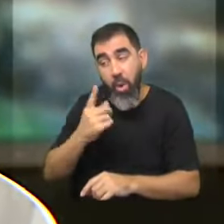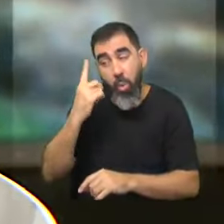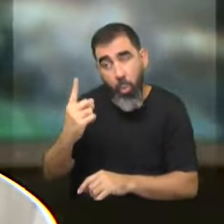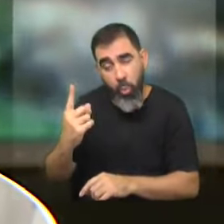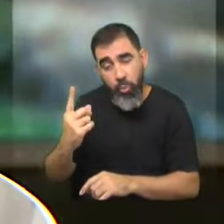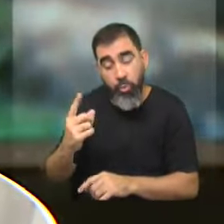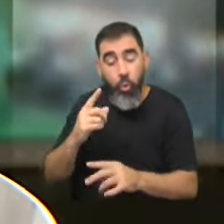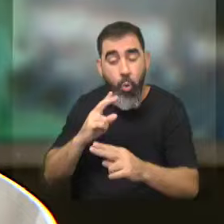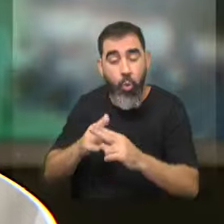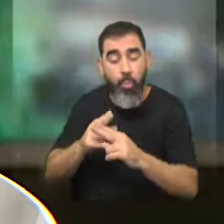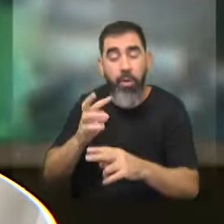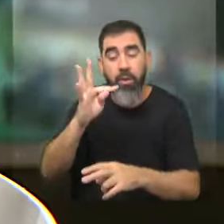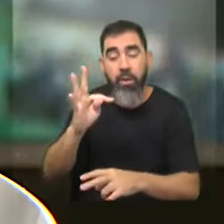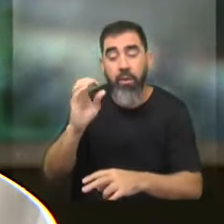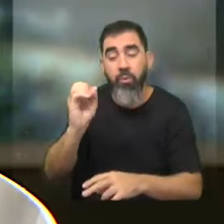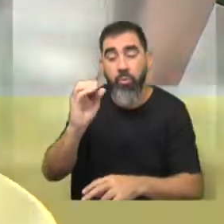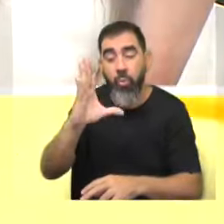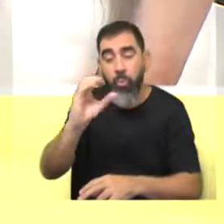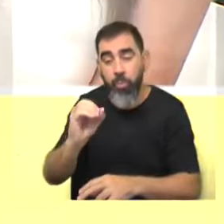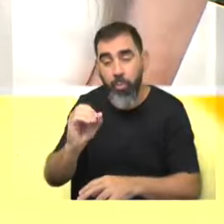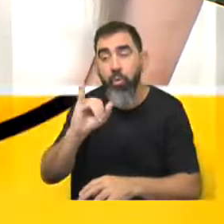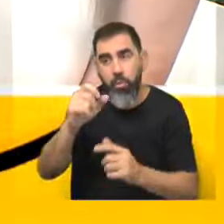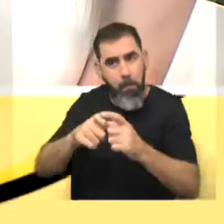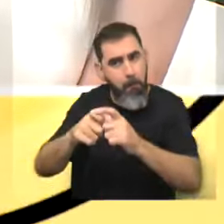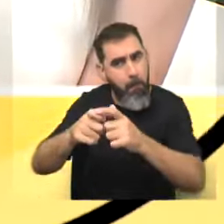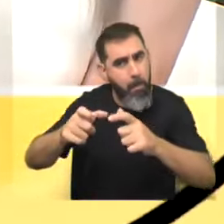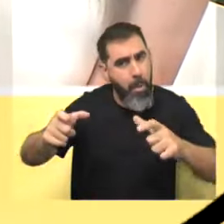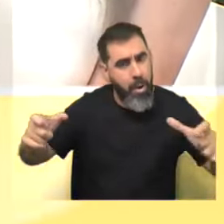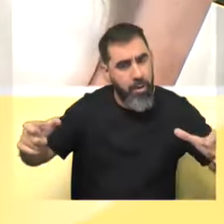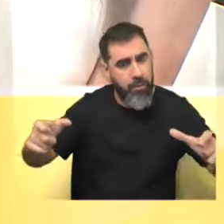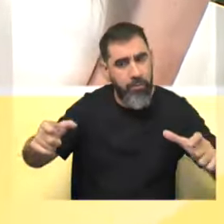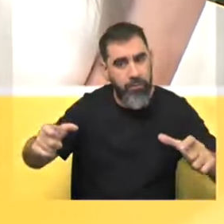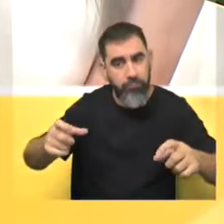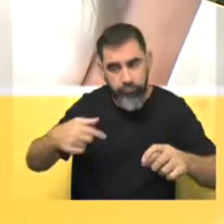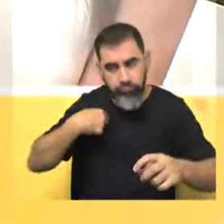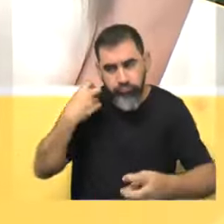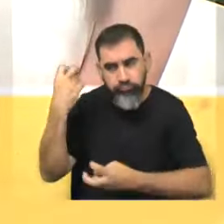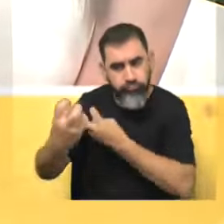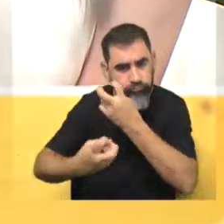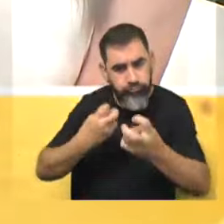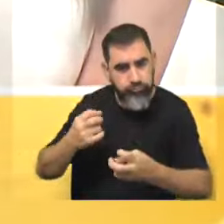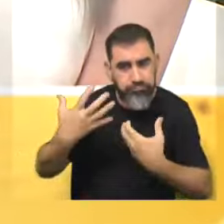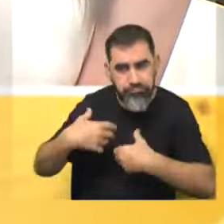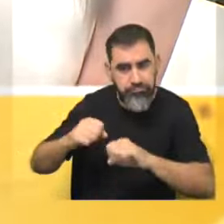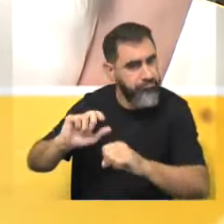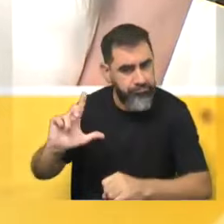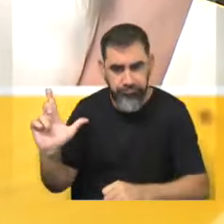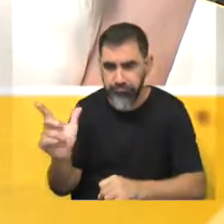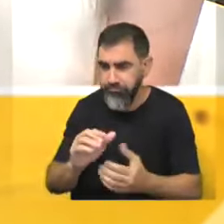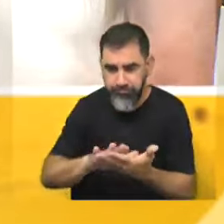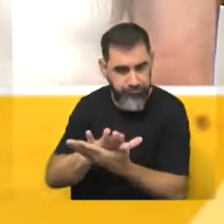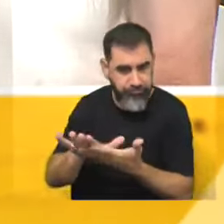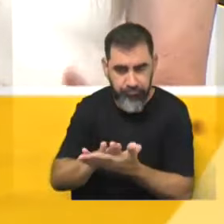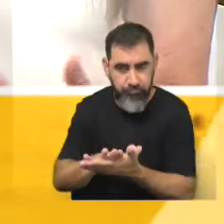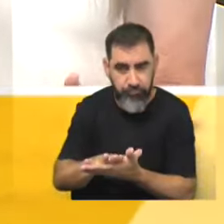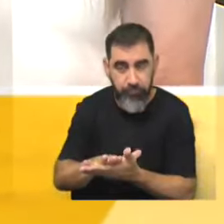grillo topo, que se había reportado como plaga en nuestro país, que lo salí a buscar incluso, no lo encontré. Y bueno, y